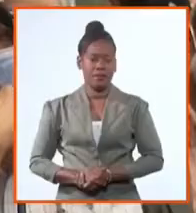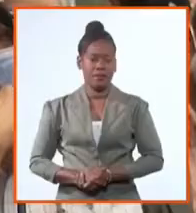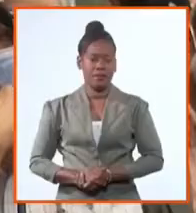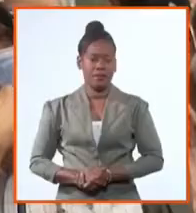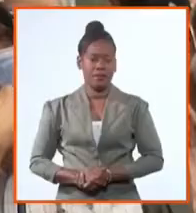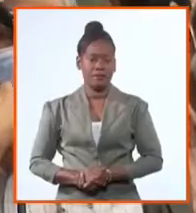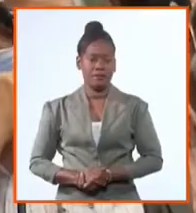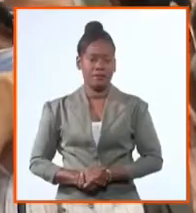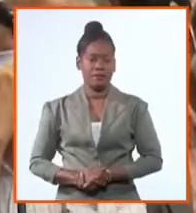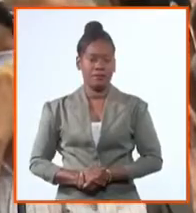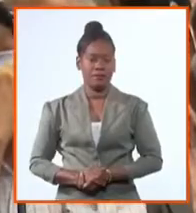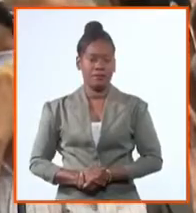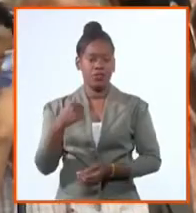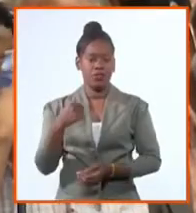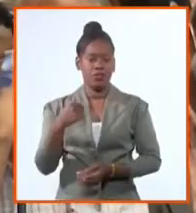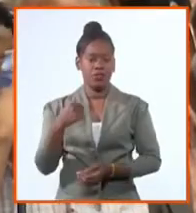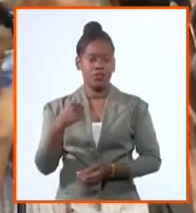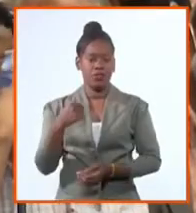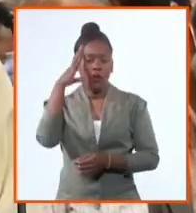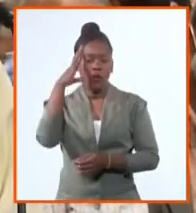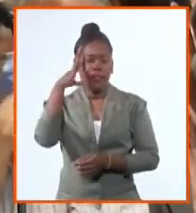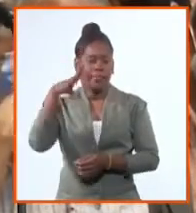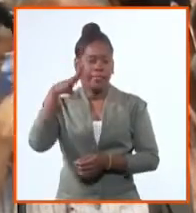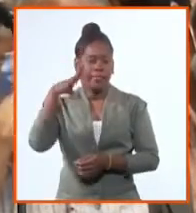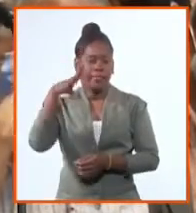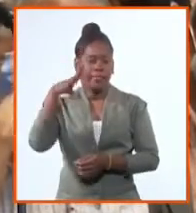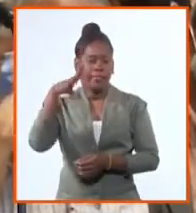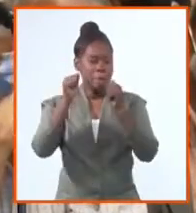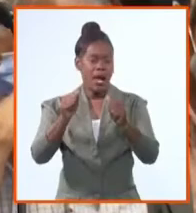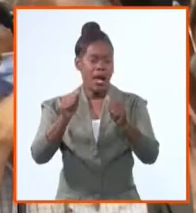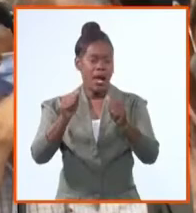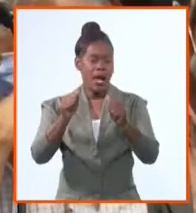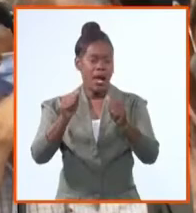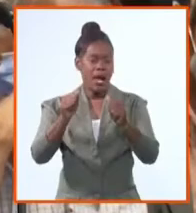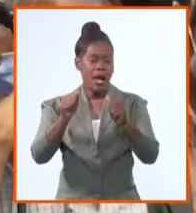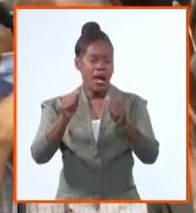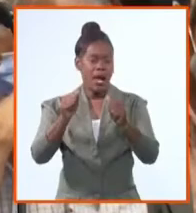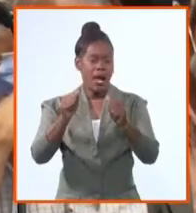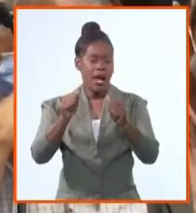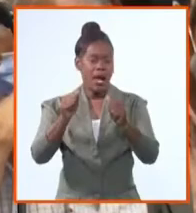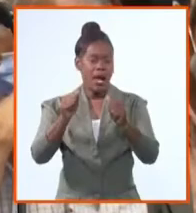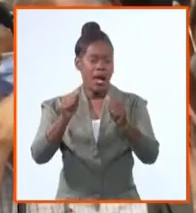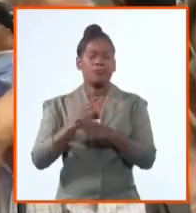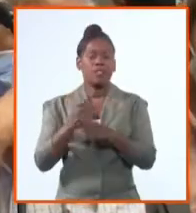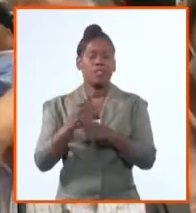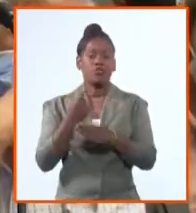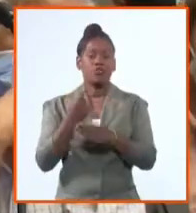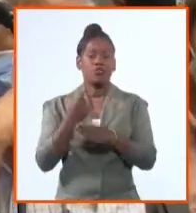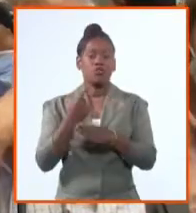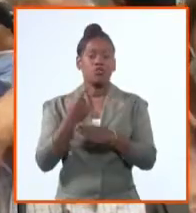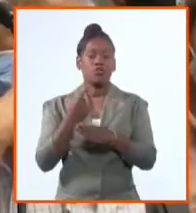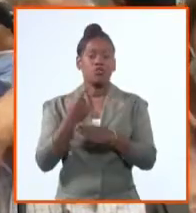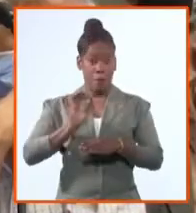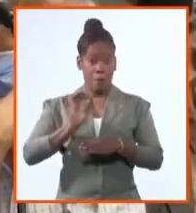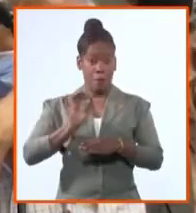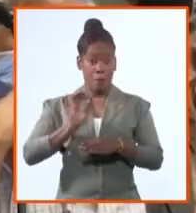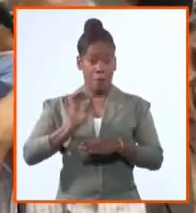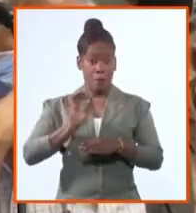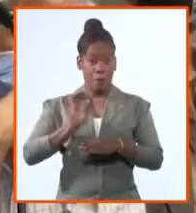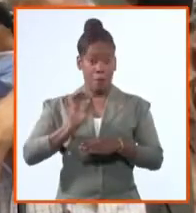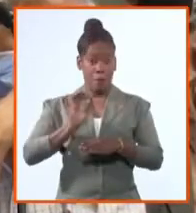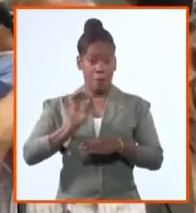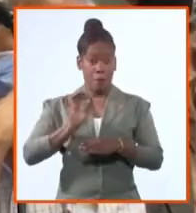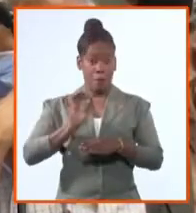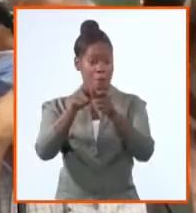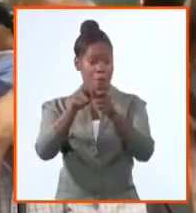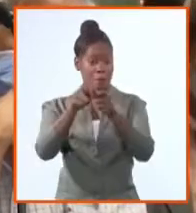Yo creo que hay que acabar de comprender qué significa que vivimos y vamos a seguir viviendo en una sociedad envejecida.